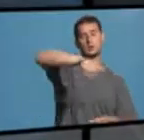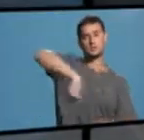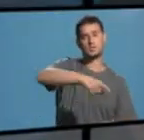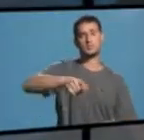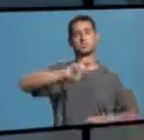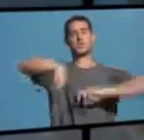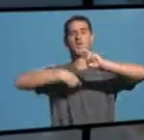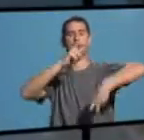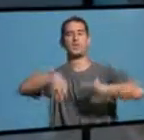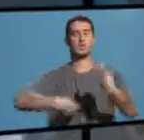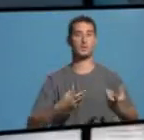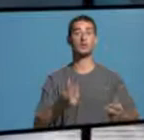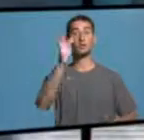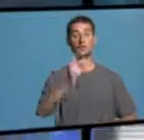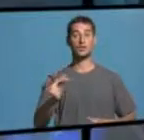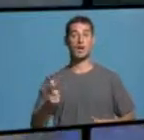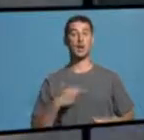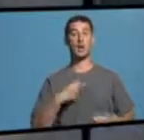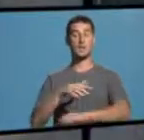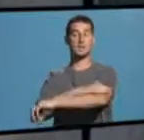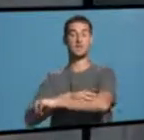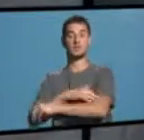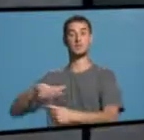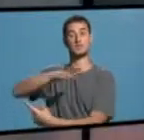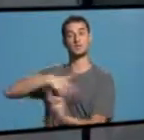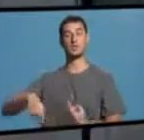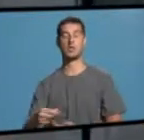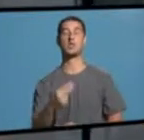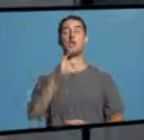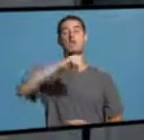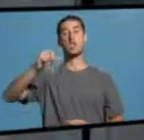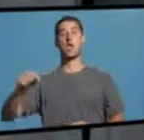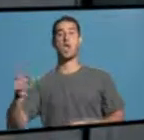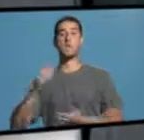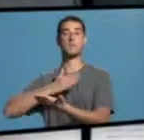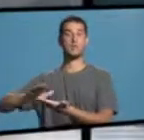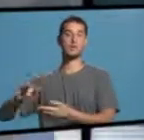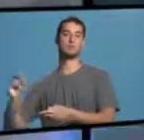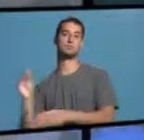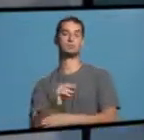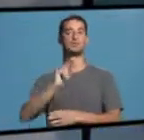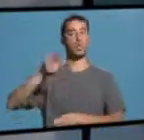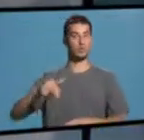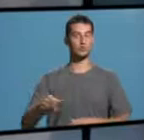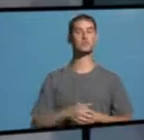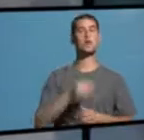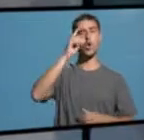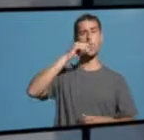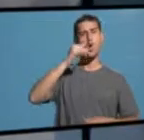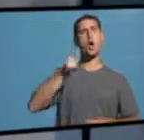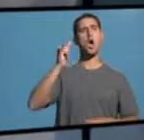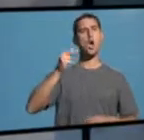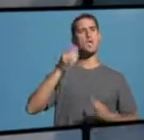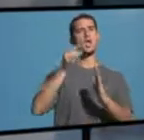renovación dos colectores. En total, o Ministerio de Medio Ambiente investiu 100 millóns de euros. Lugo tiene calidad en